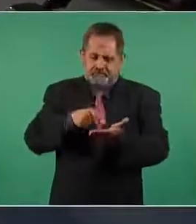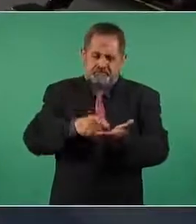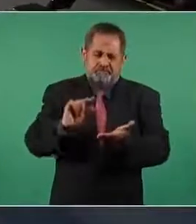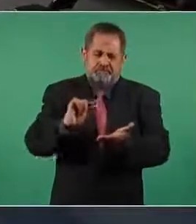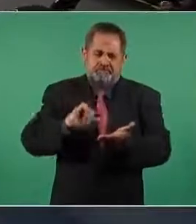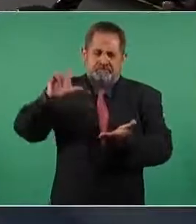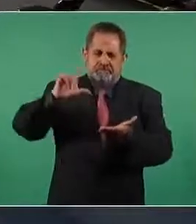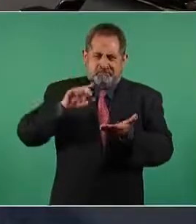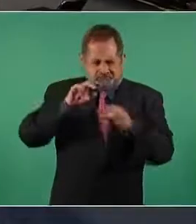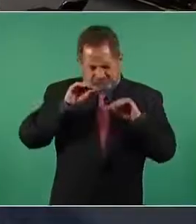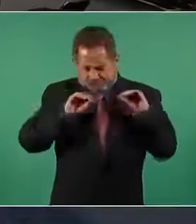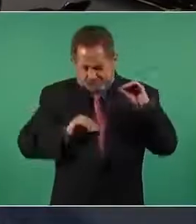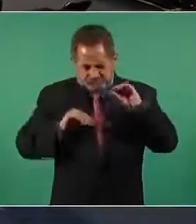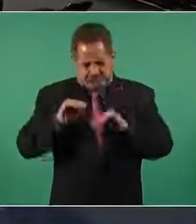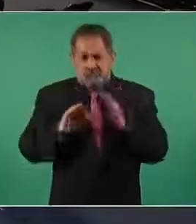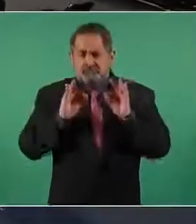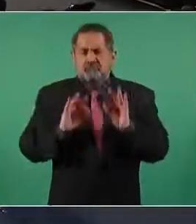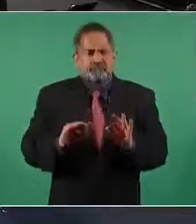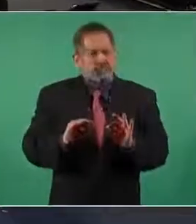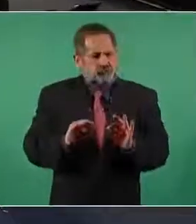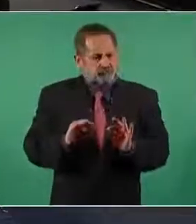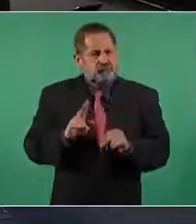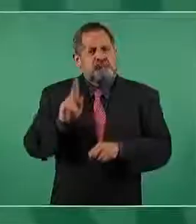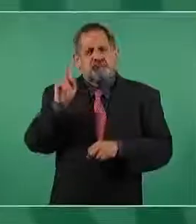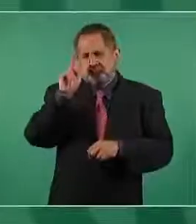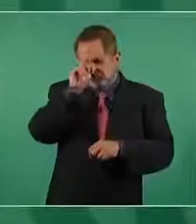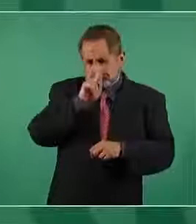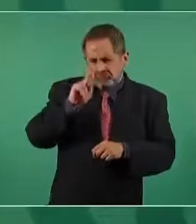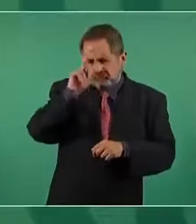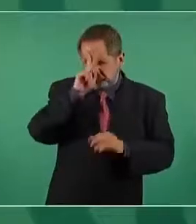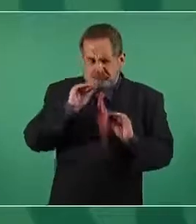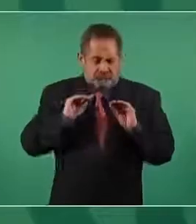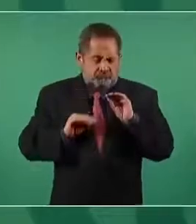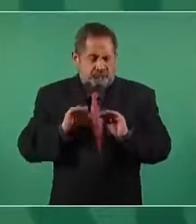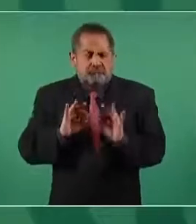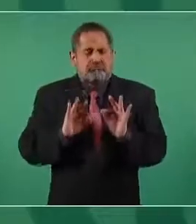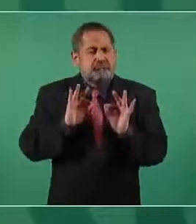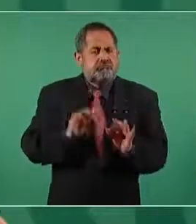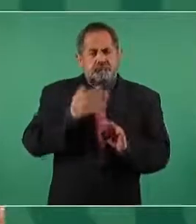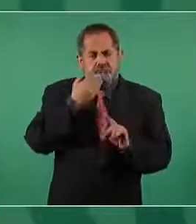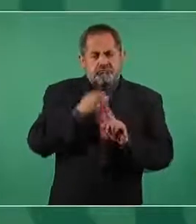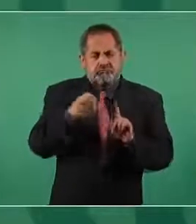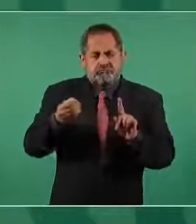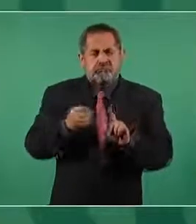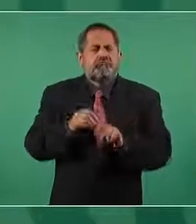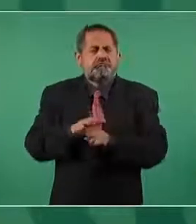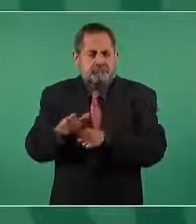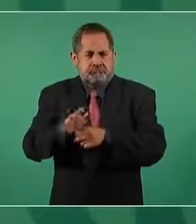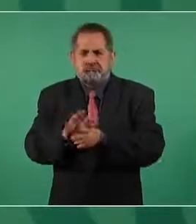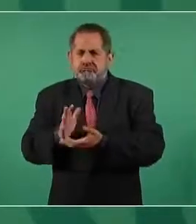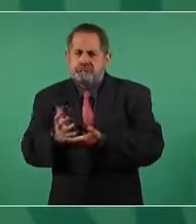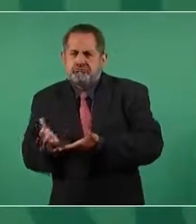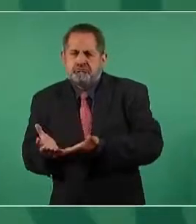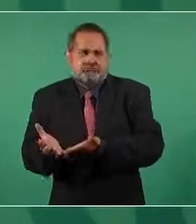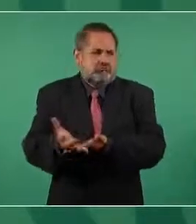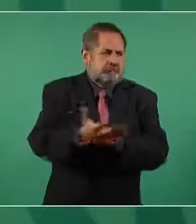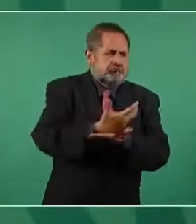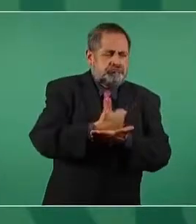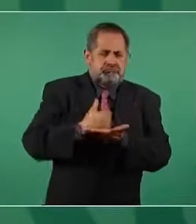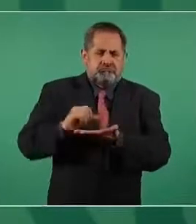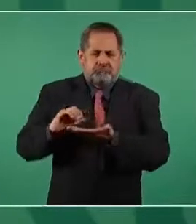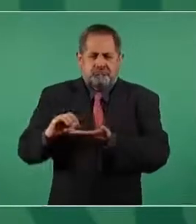realista, nos permite tener ingresos